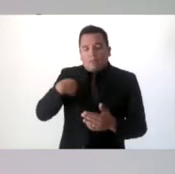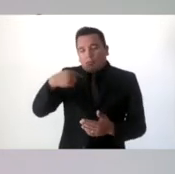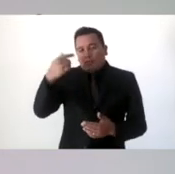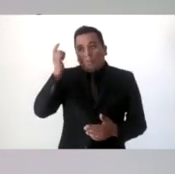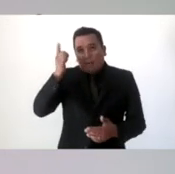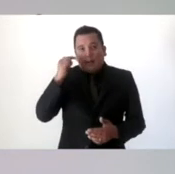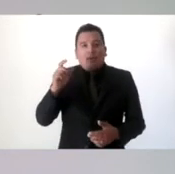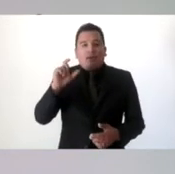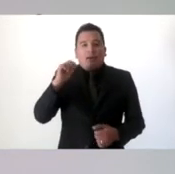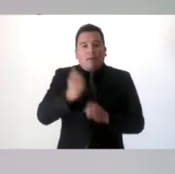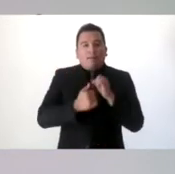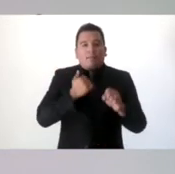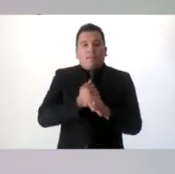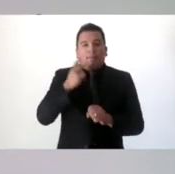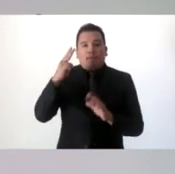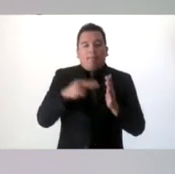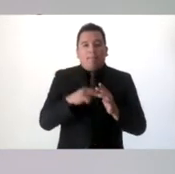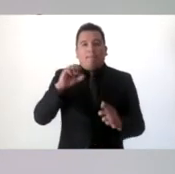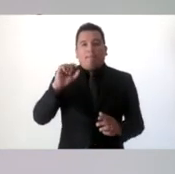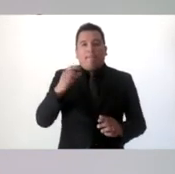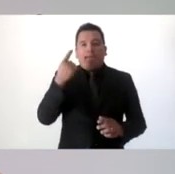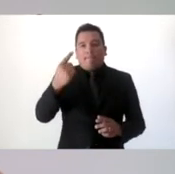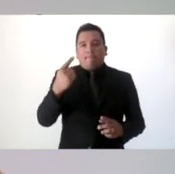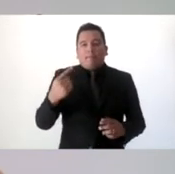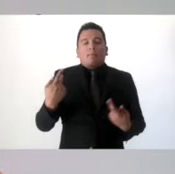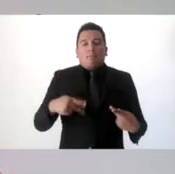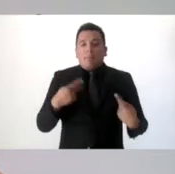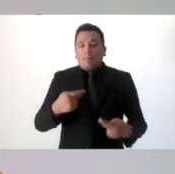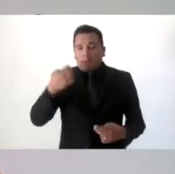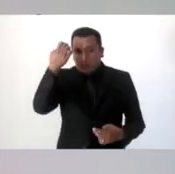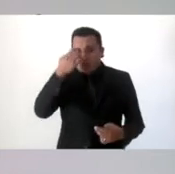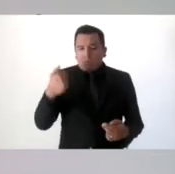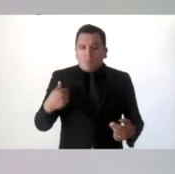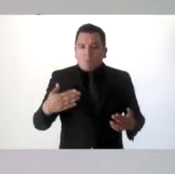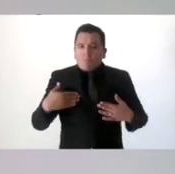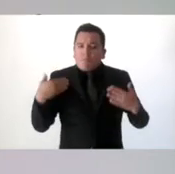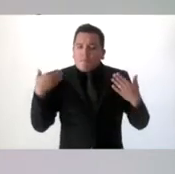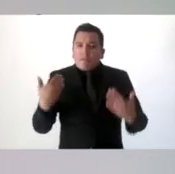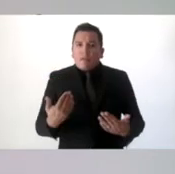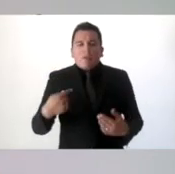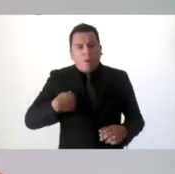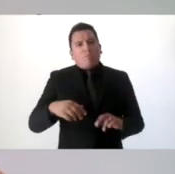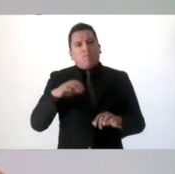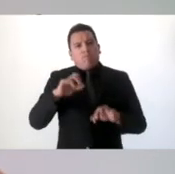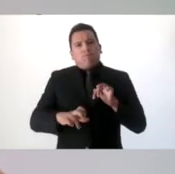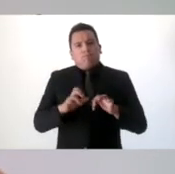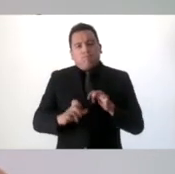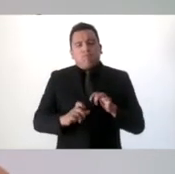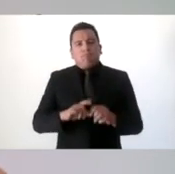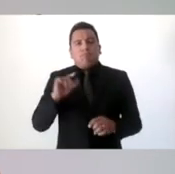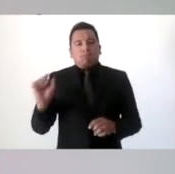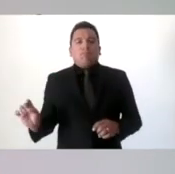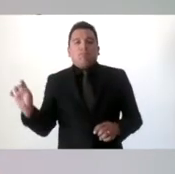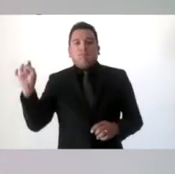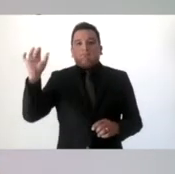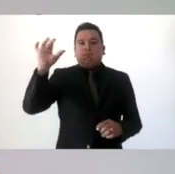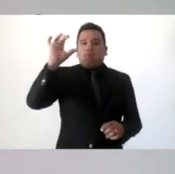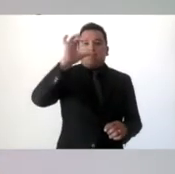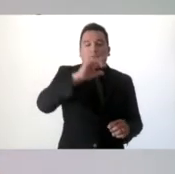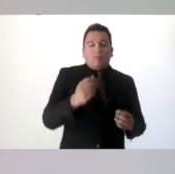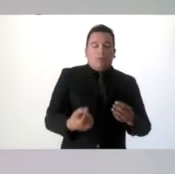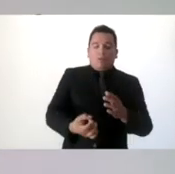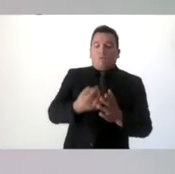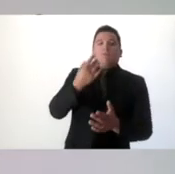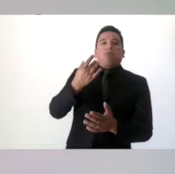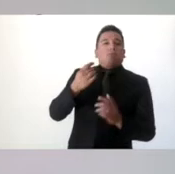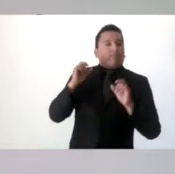sea en 2021, que los ciudadanos puedan verificar que realmente yo aquí tecleé esto y en la computadora del otro lado